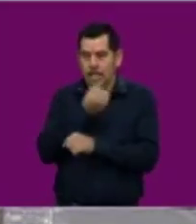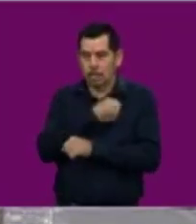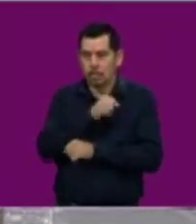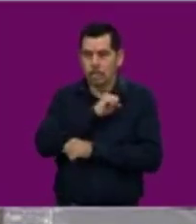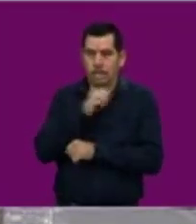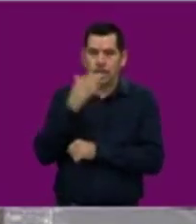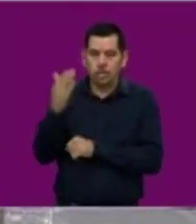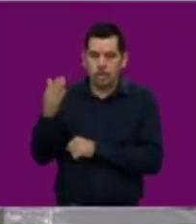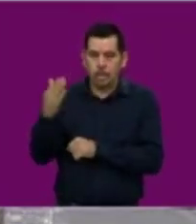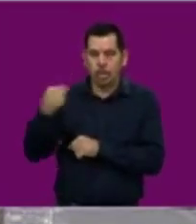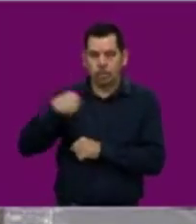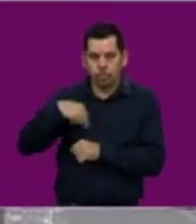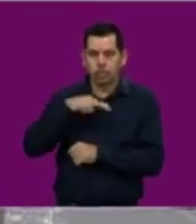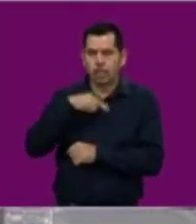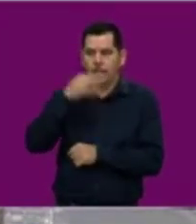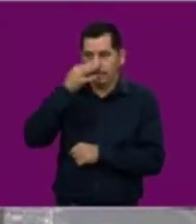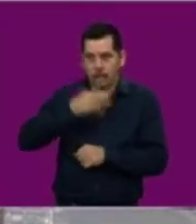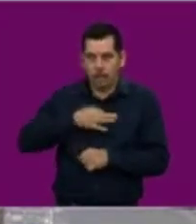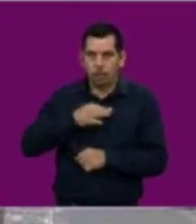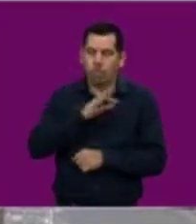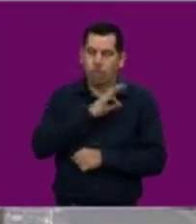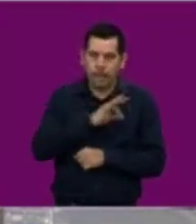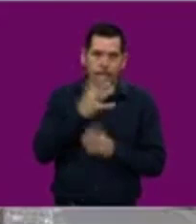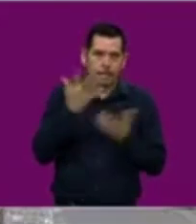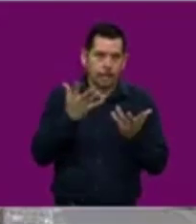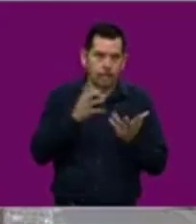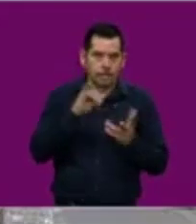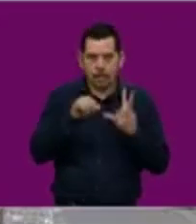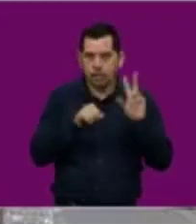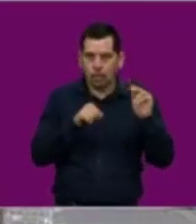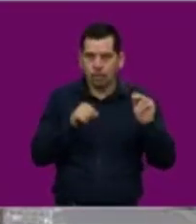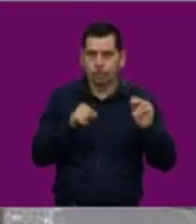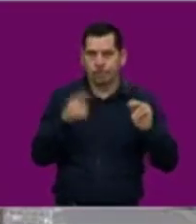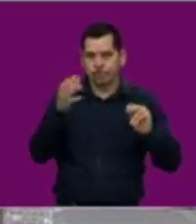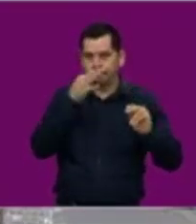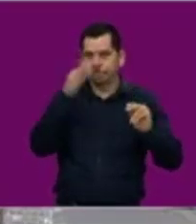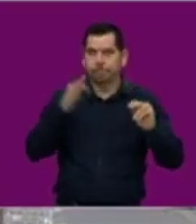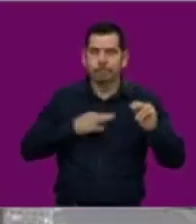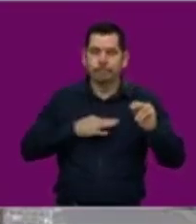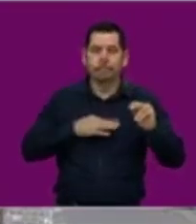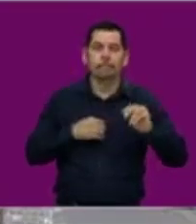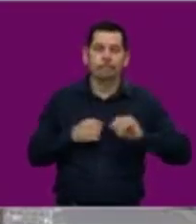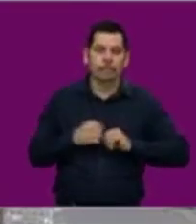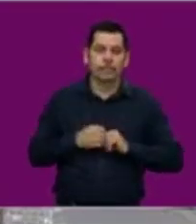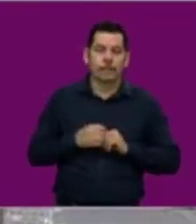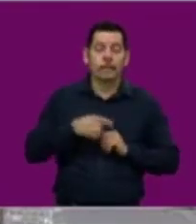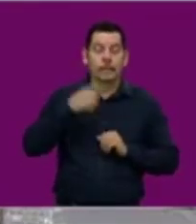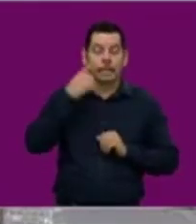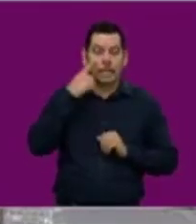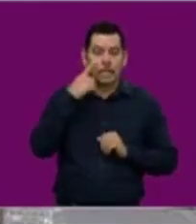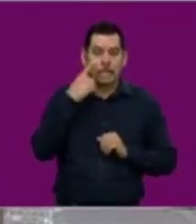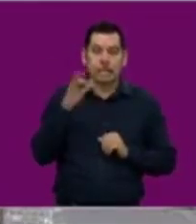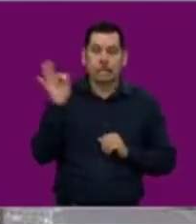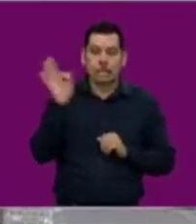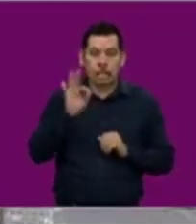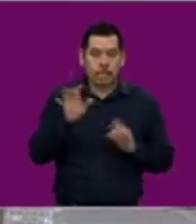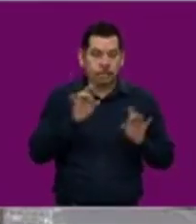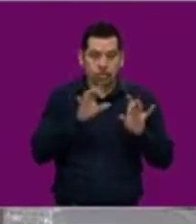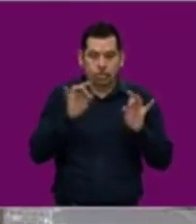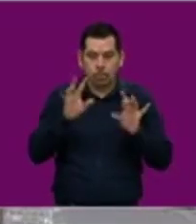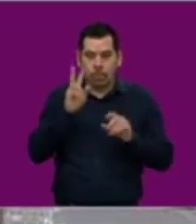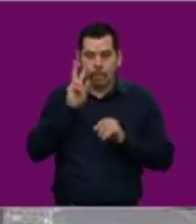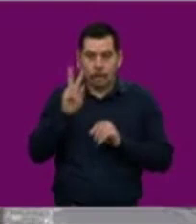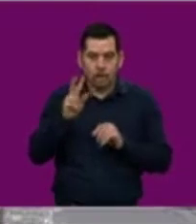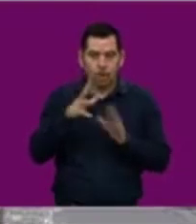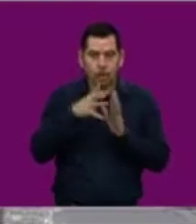a hacer en ese tenor te comento que insisto si el escenario nos marca que hay contagios la